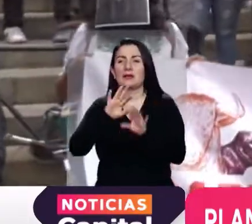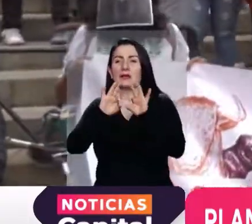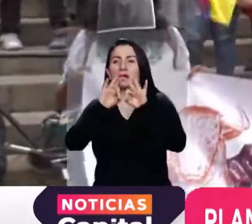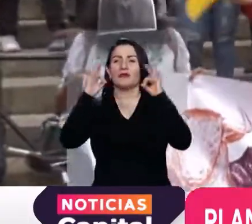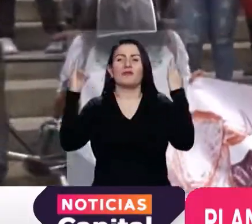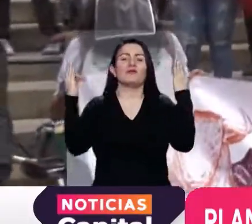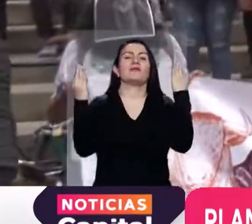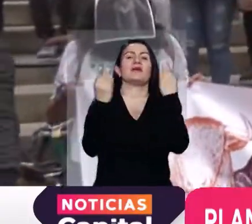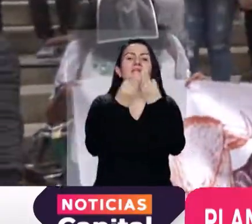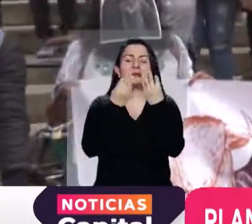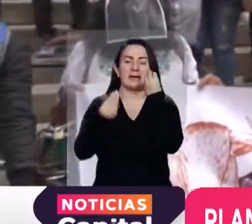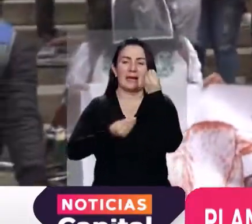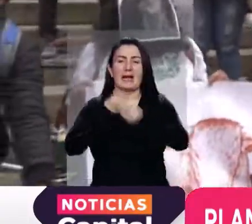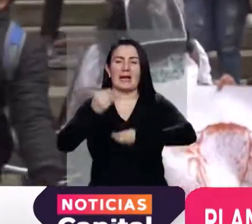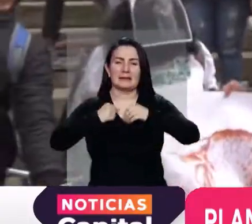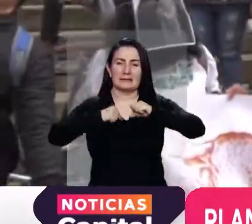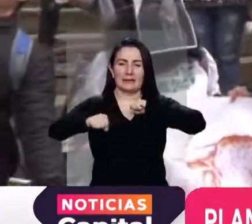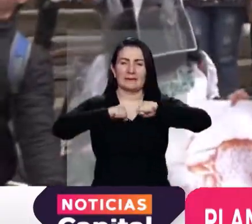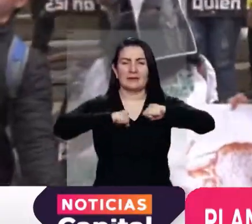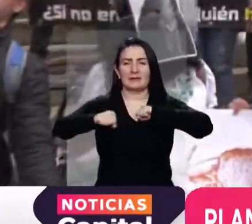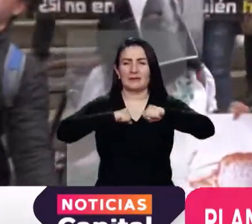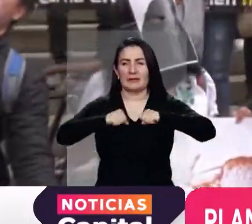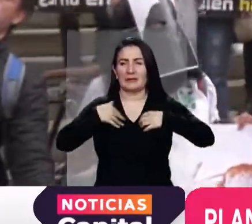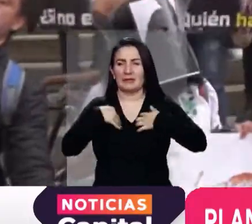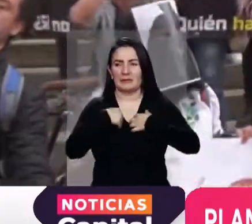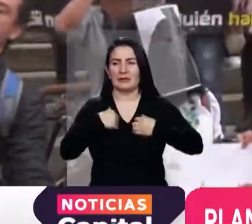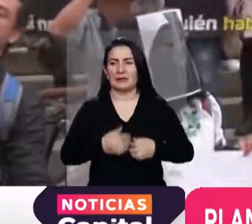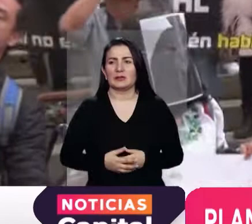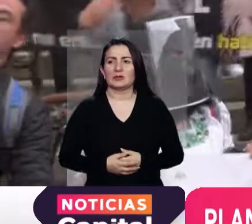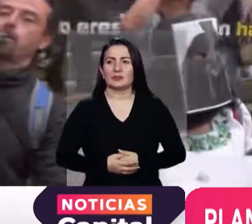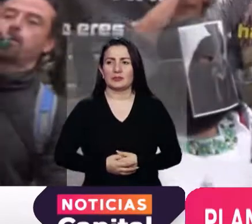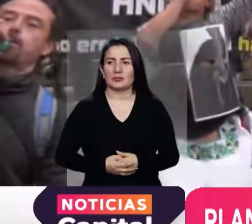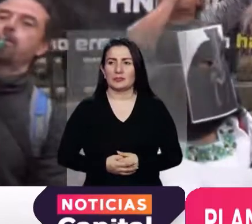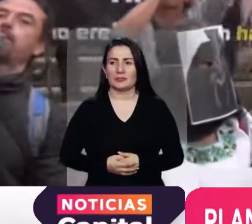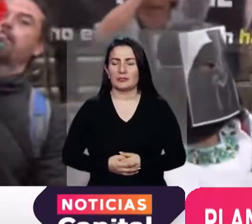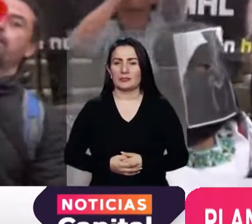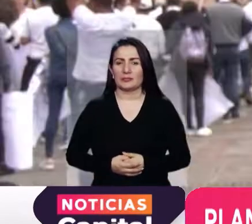que trabajan en estas actividades con animales. Escuchémosla.